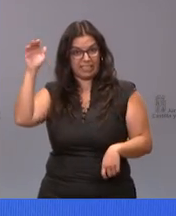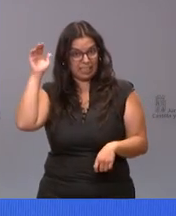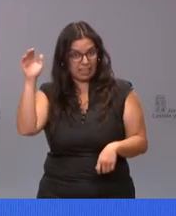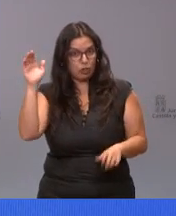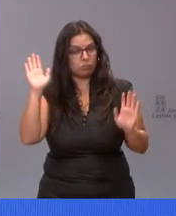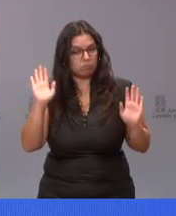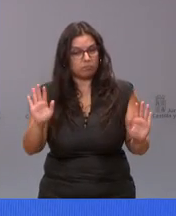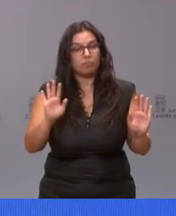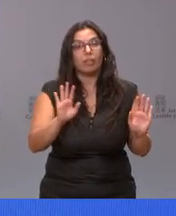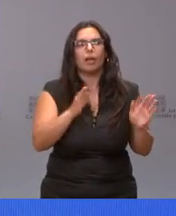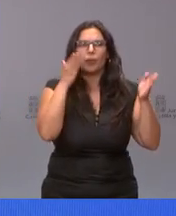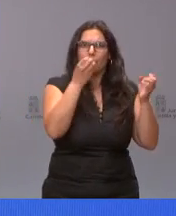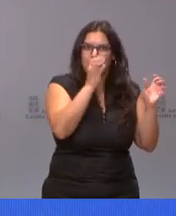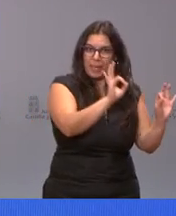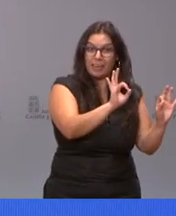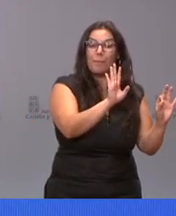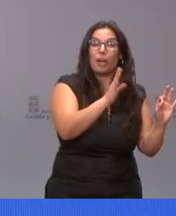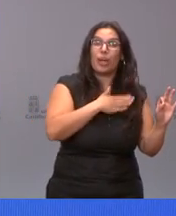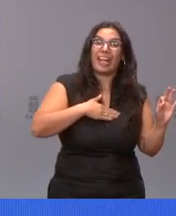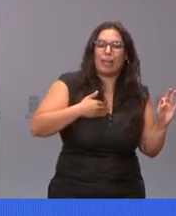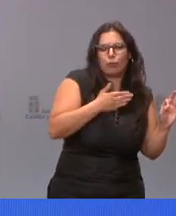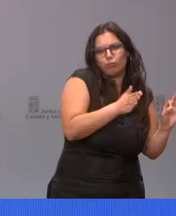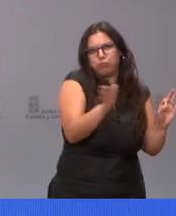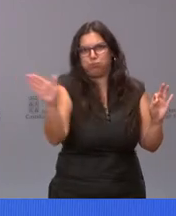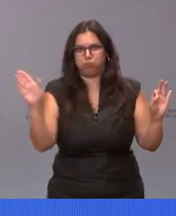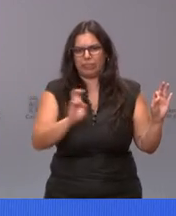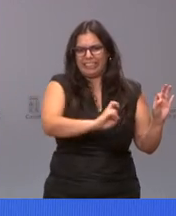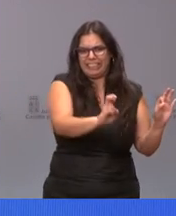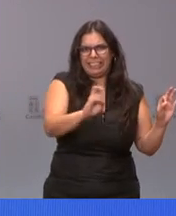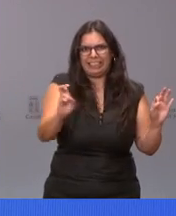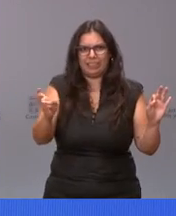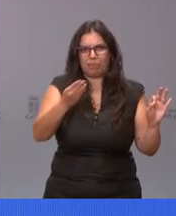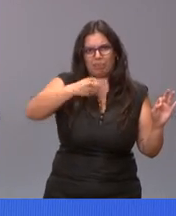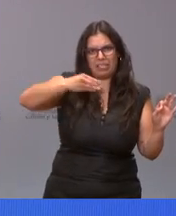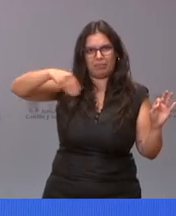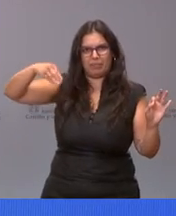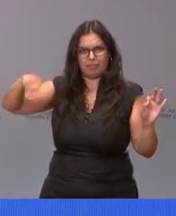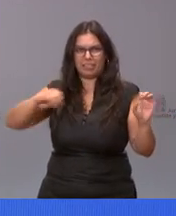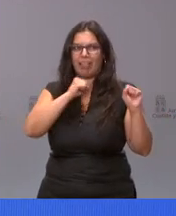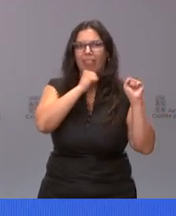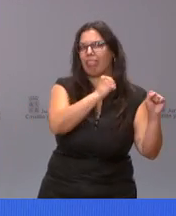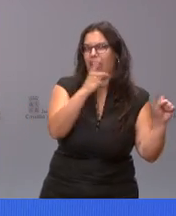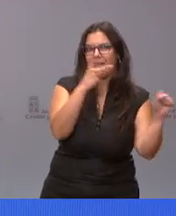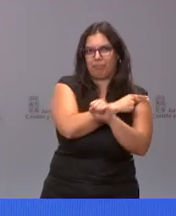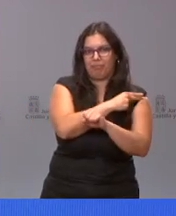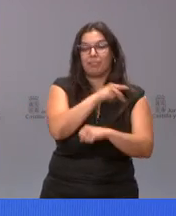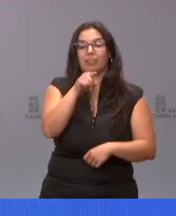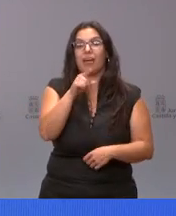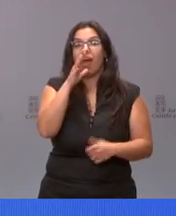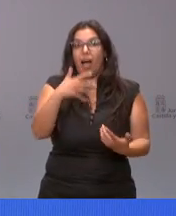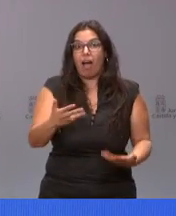exportación. Pero queremos incrementar esa no dependencia de la automoción. Estamos ahora mismo